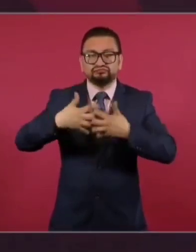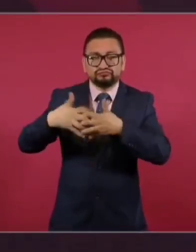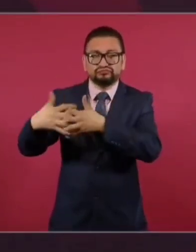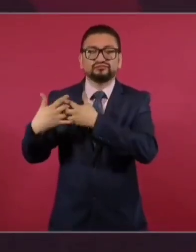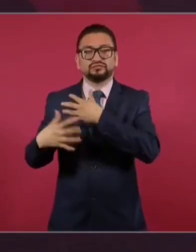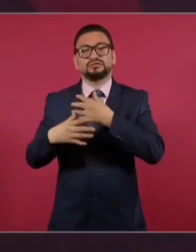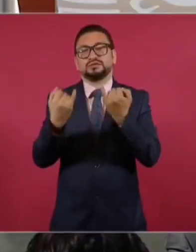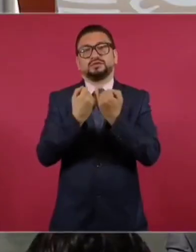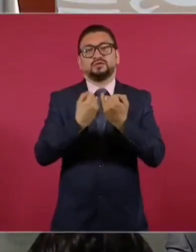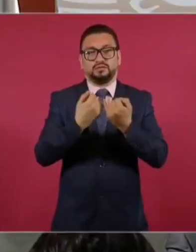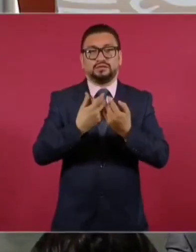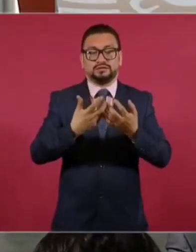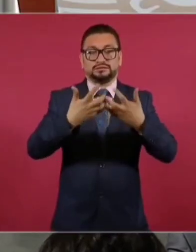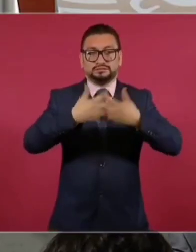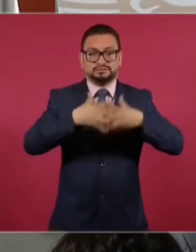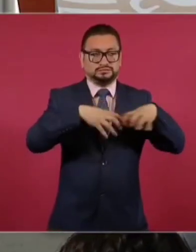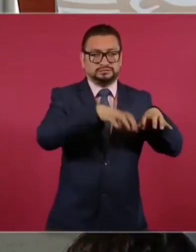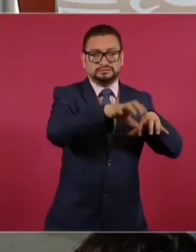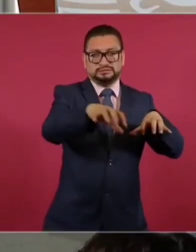Dejaron 6 refinerías